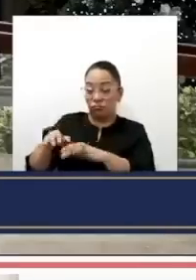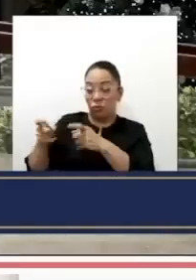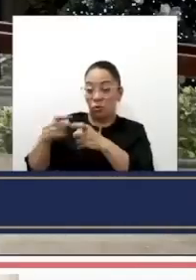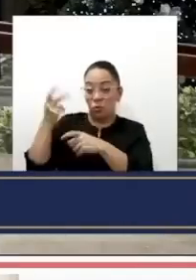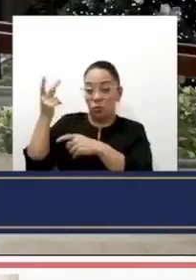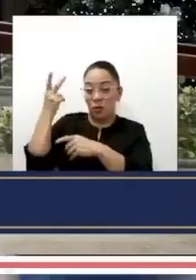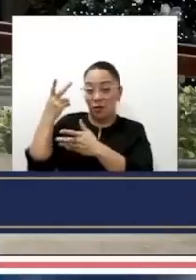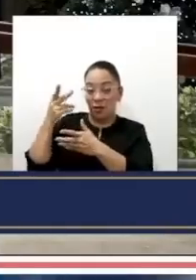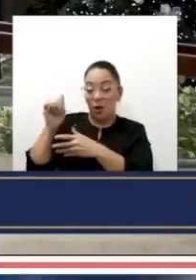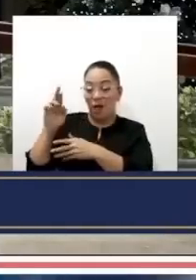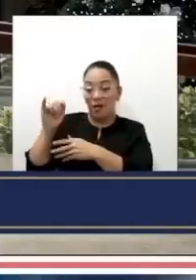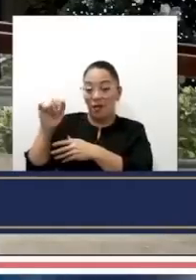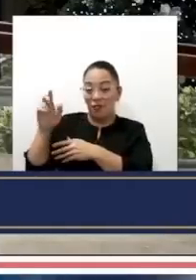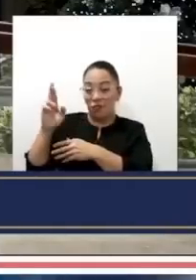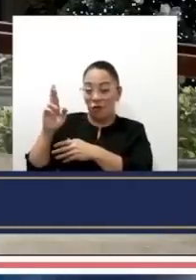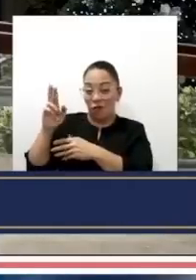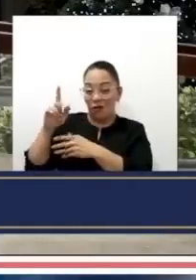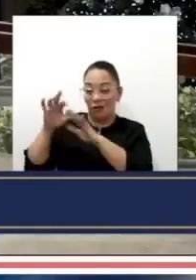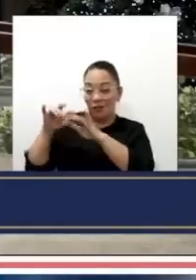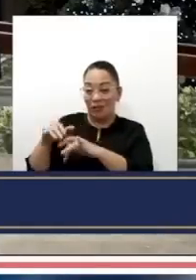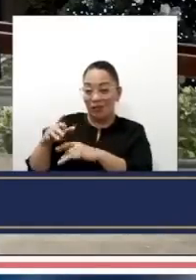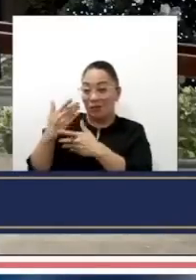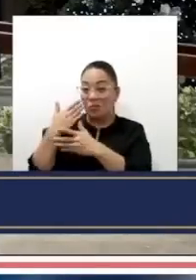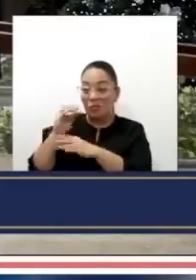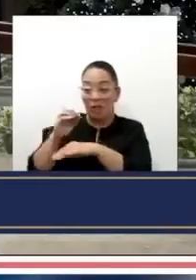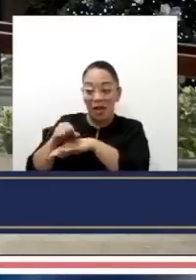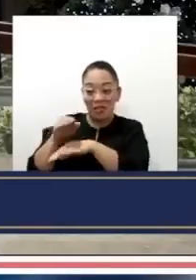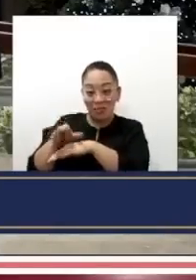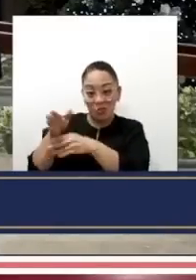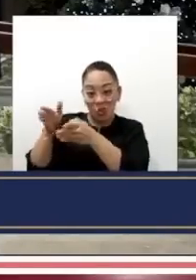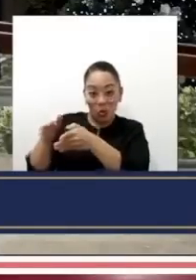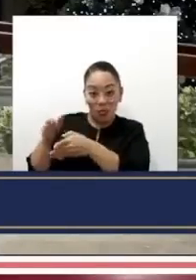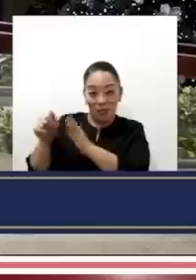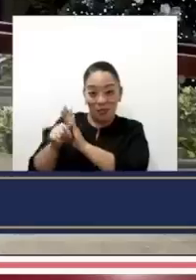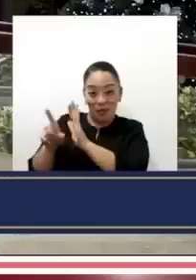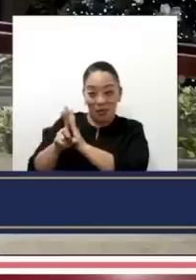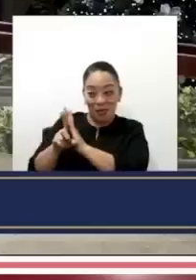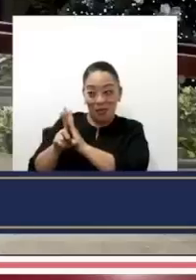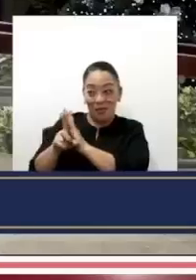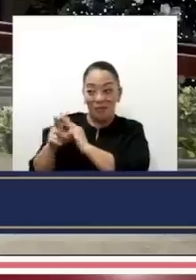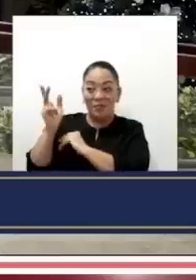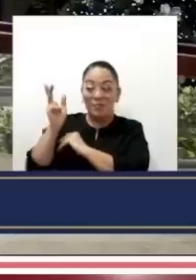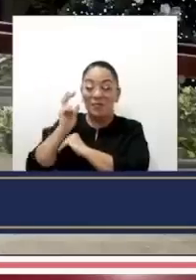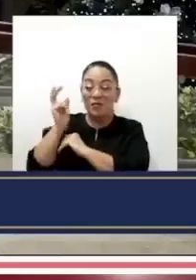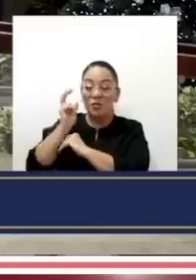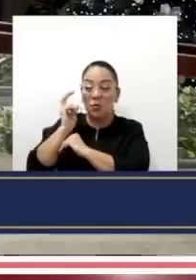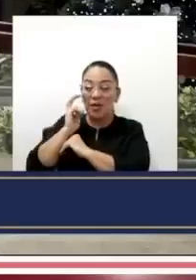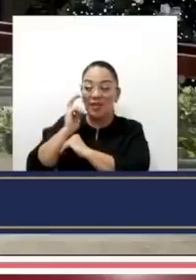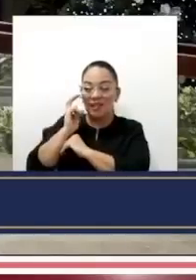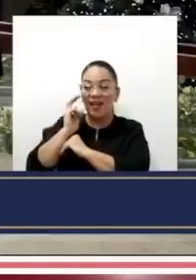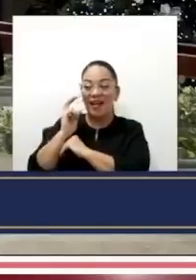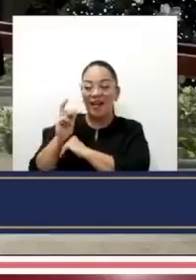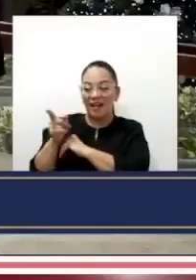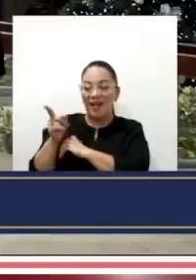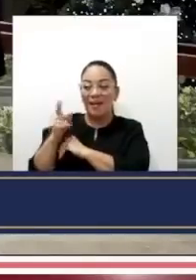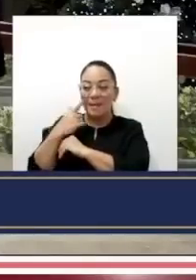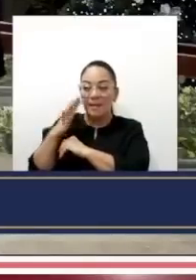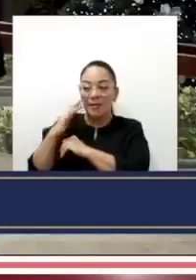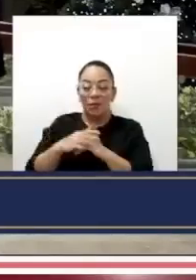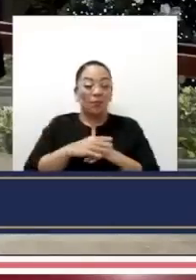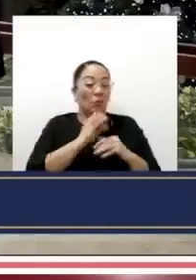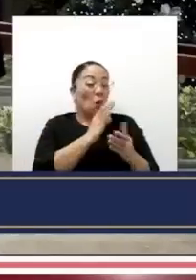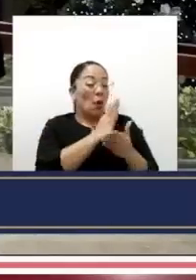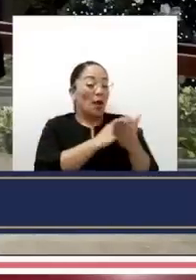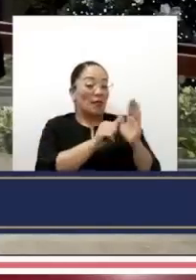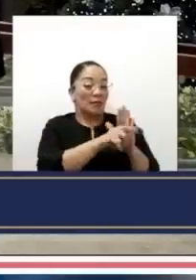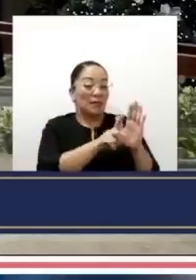políticos a Ariel Robles? No sé, pero... ¿No será asesor de la Asamblea? O él, Porque me suena, o sea, Riman. o alguien de la